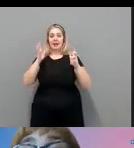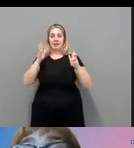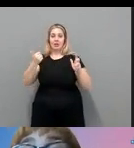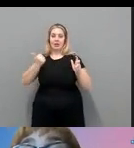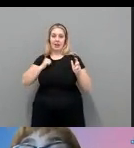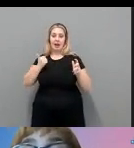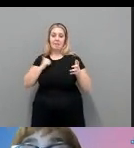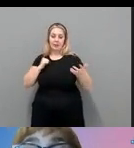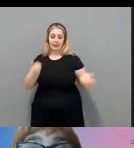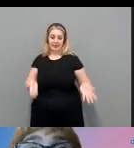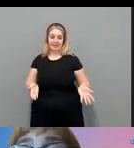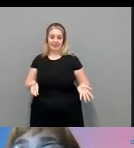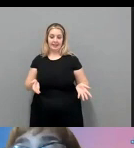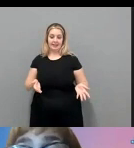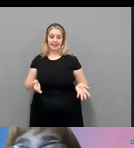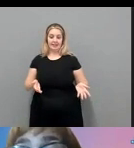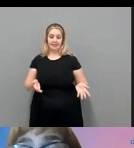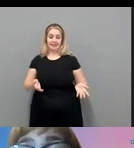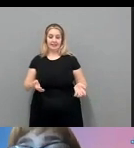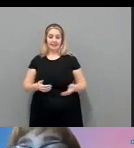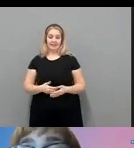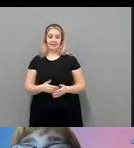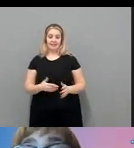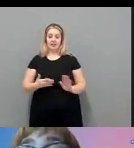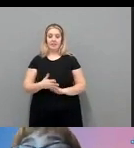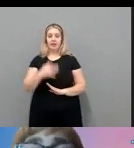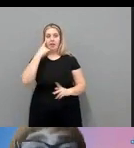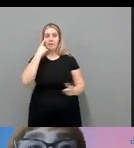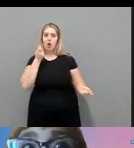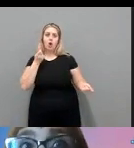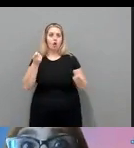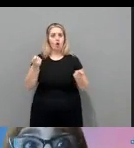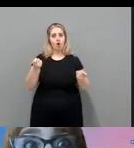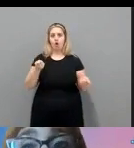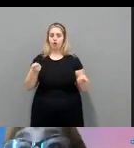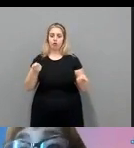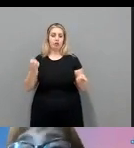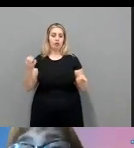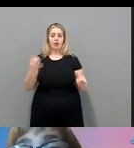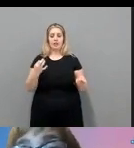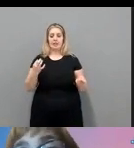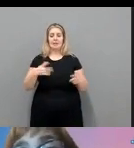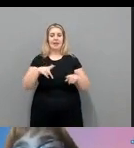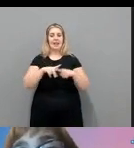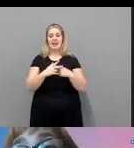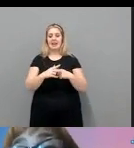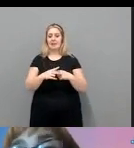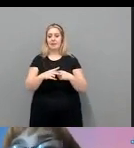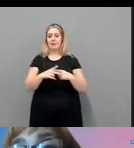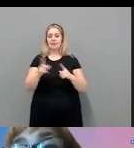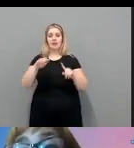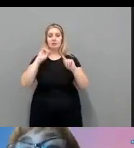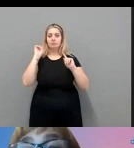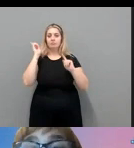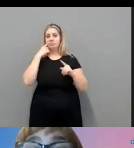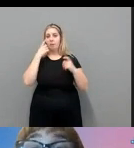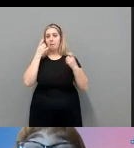De manera que tenemos que estar vigilantes, tenemos que generar todas las herramientas de detección